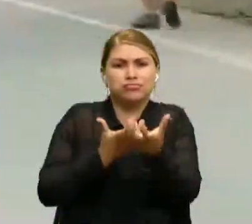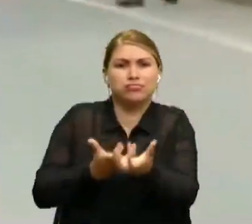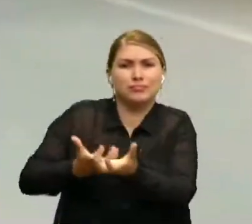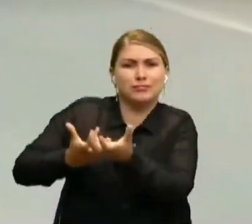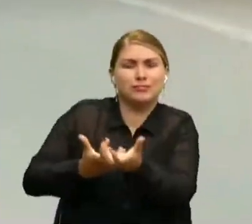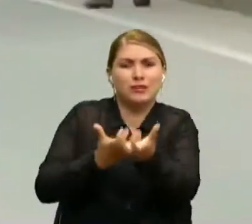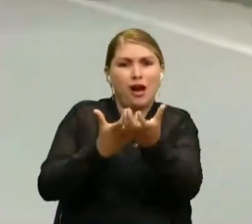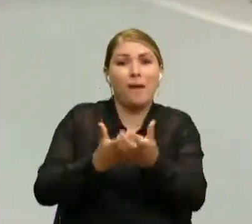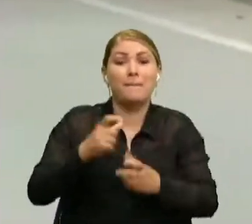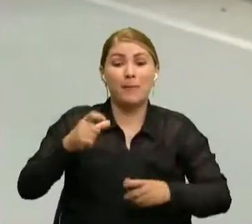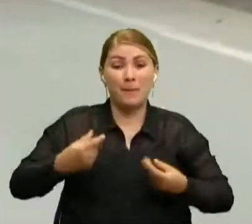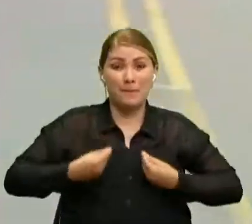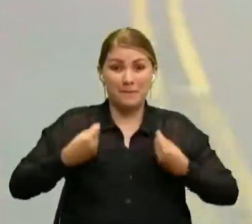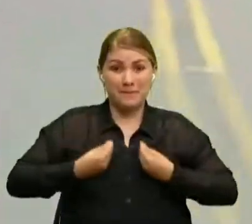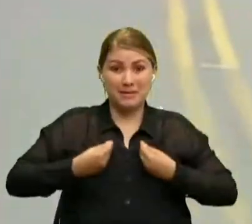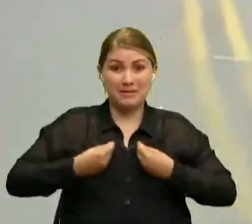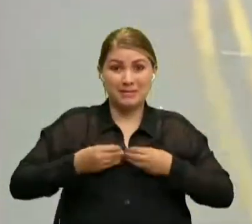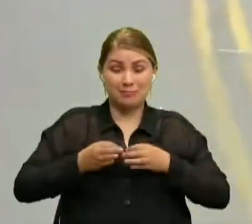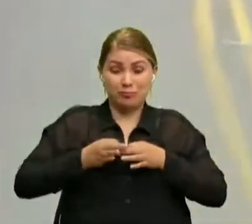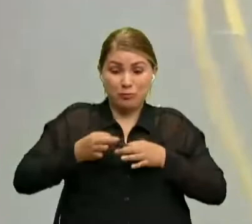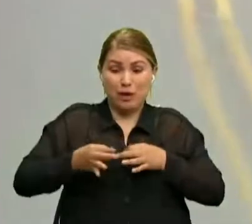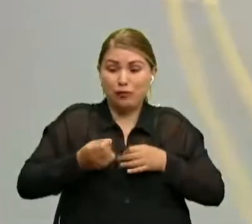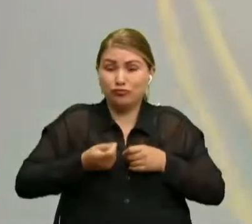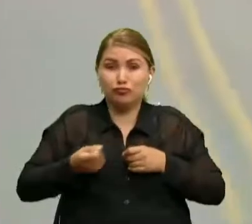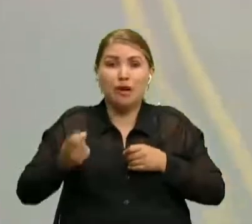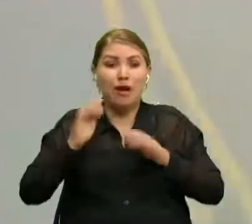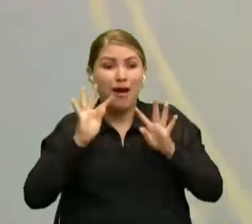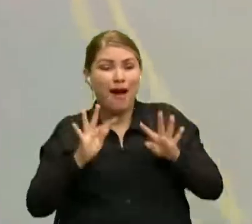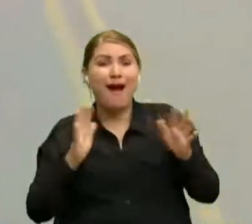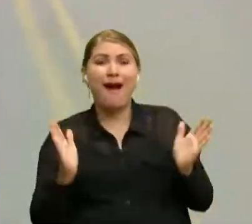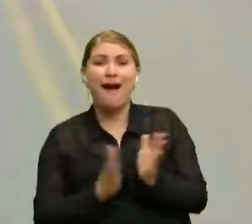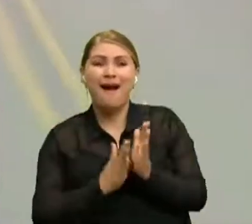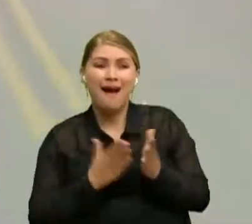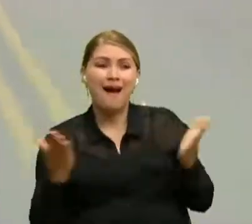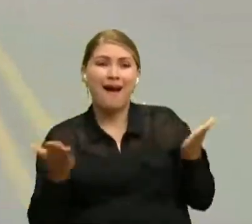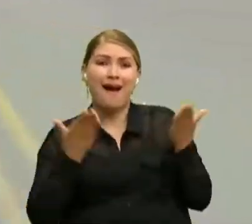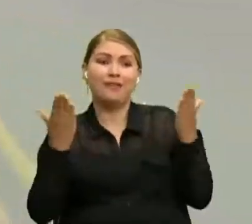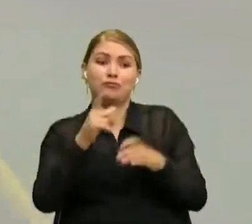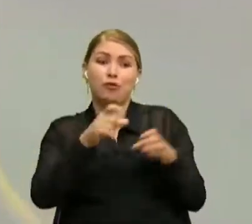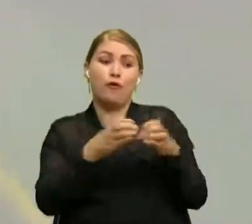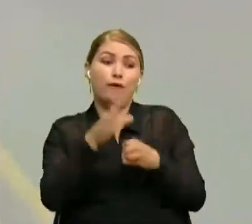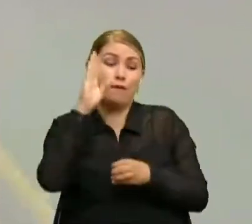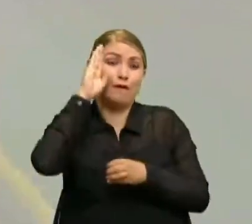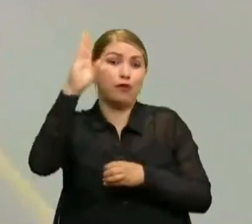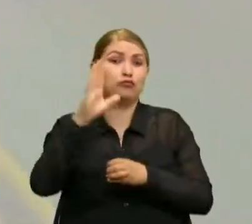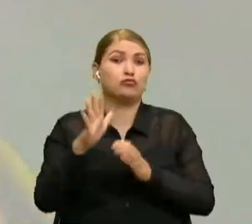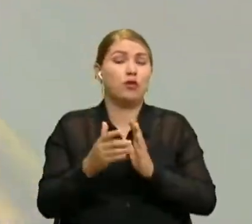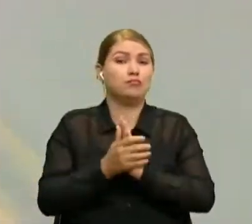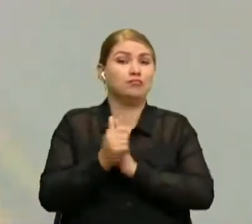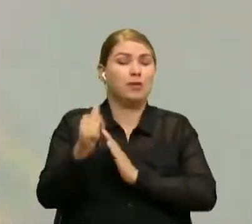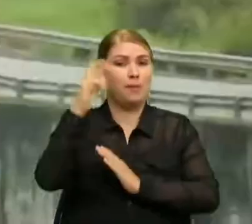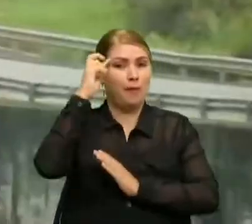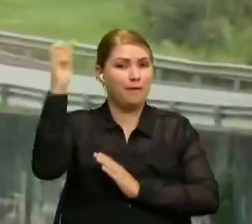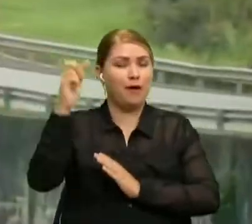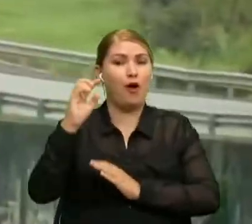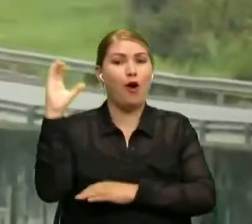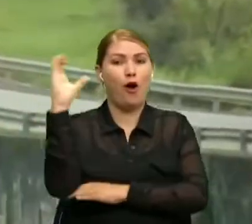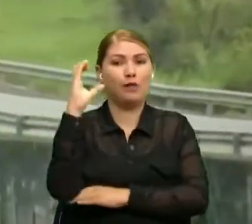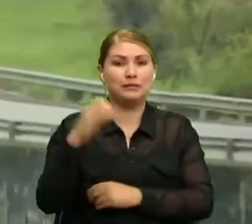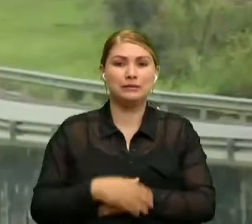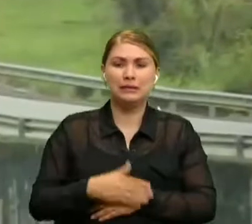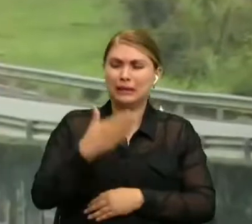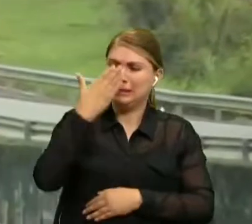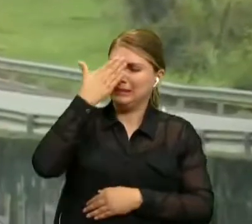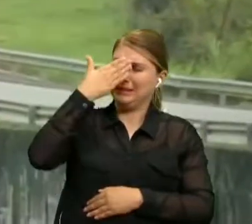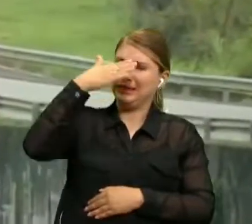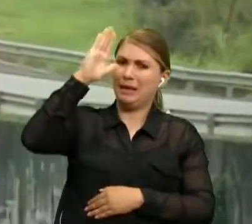los habitantes de estos municipios santandereanos, quienes salieron a alentar a las futuras estrellas del ciclismo colombiano. Hacía tiempos que el ciclismo no